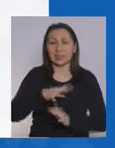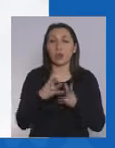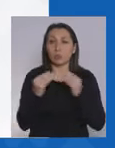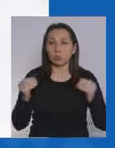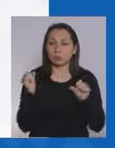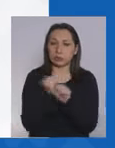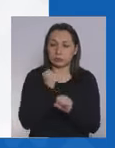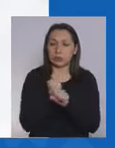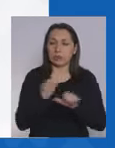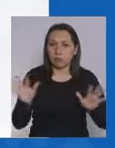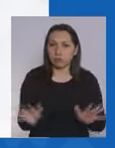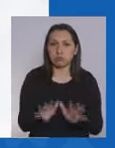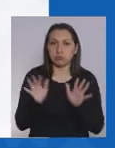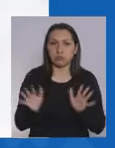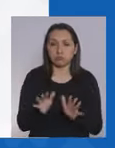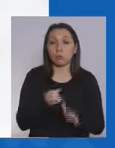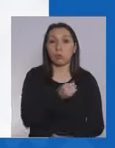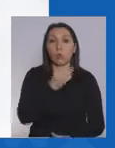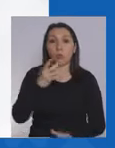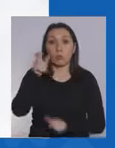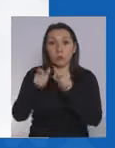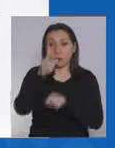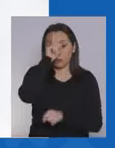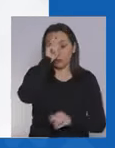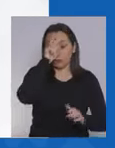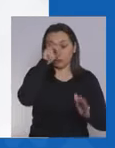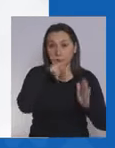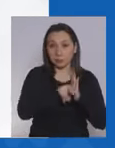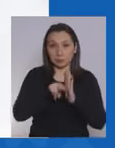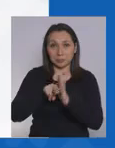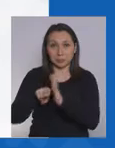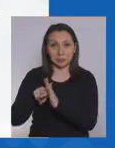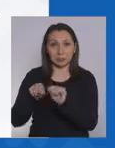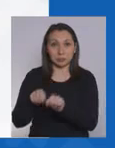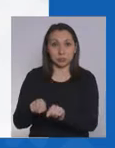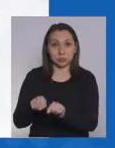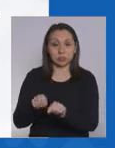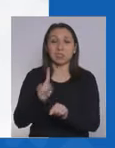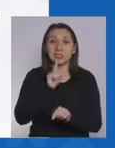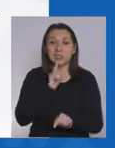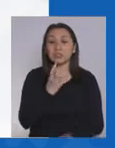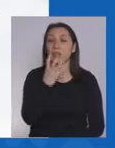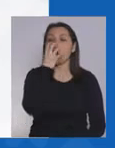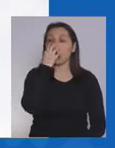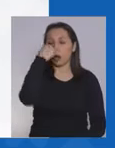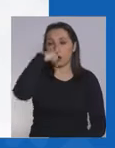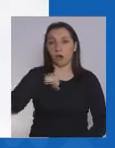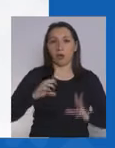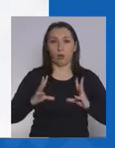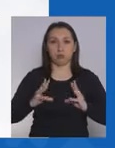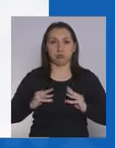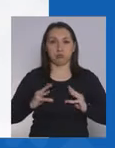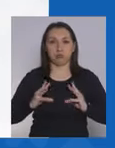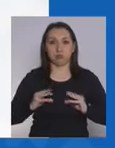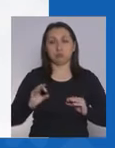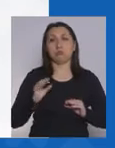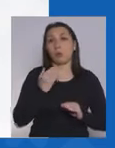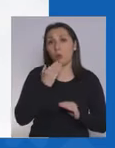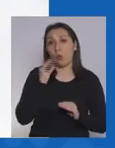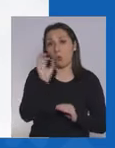mucho trabajo la cantidad de pacientes conectados a ventilación mecánica y